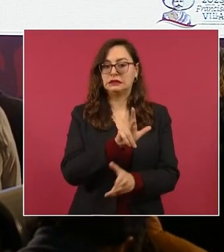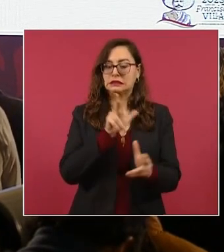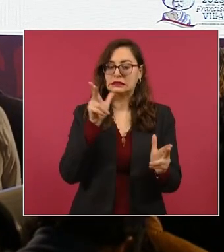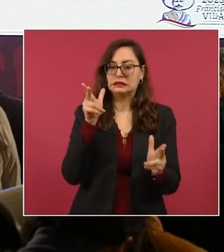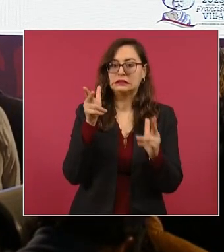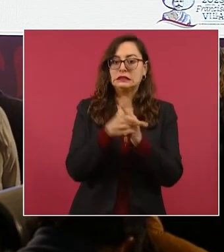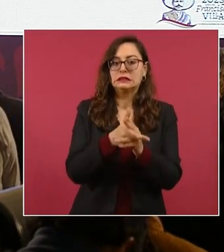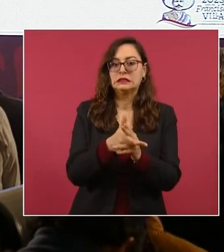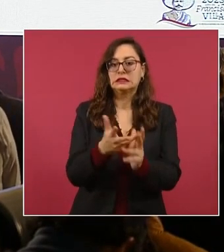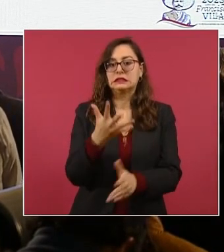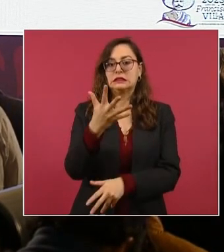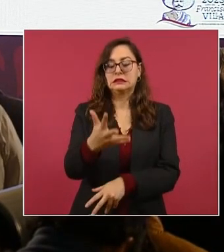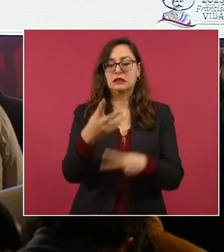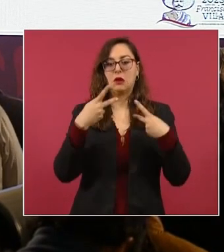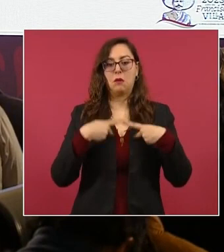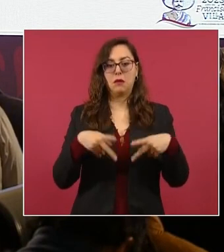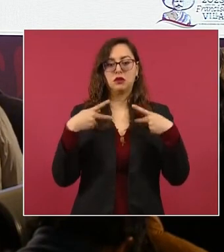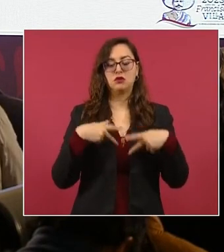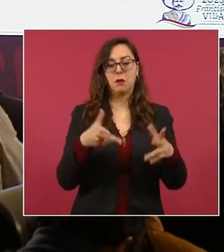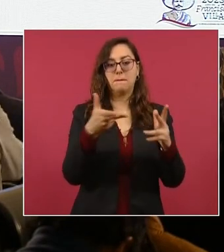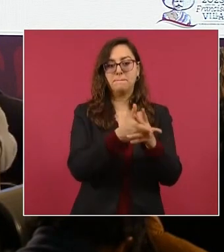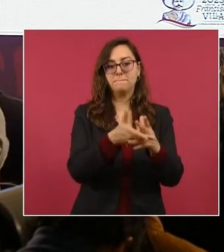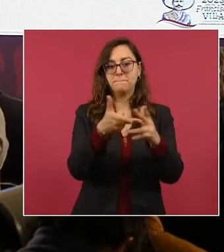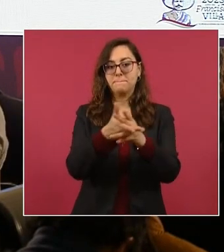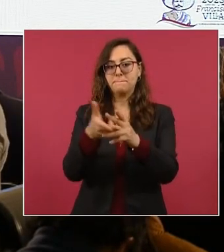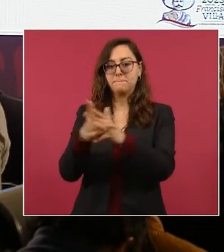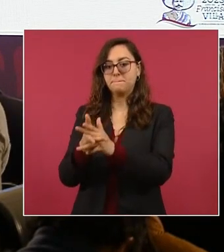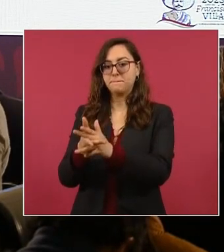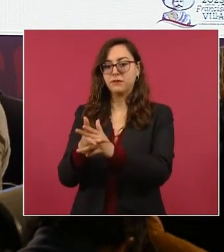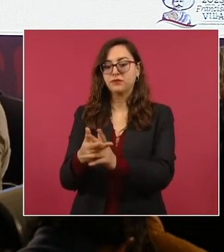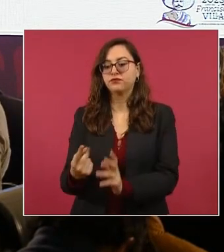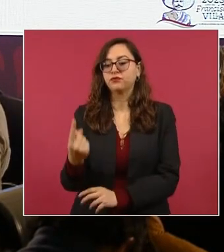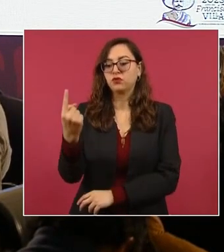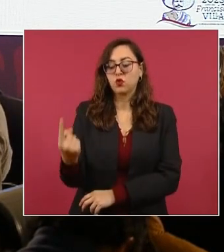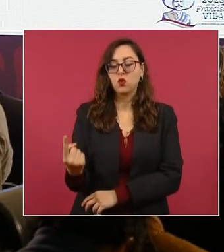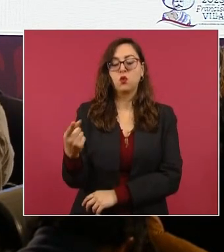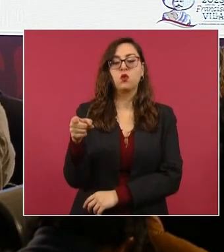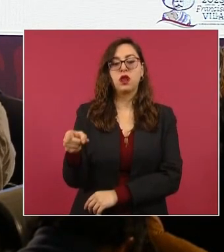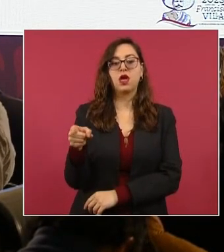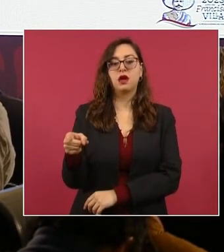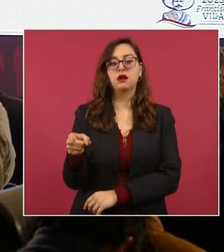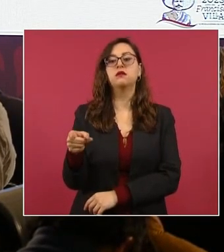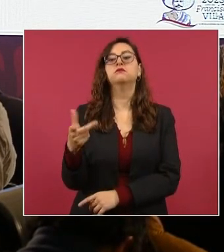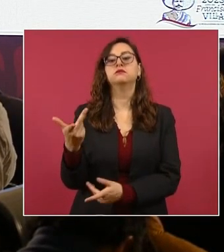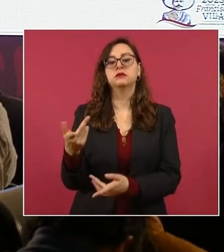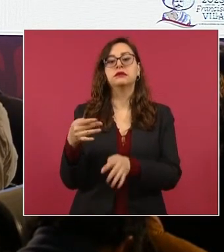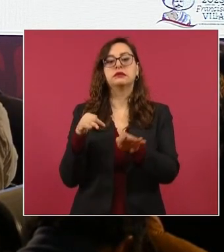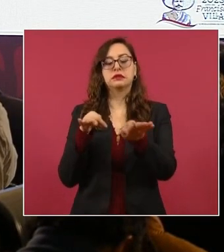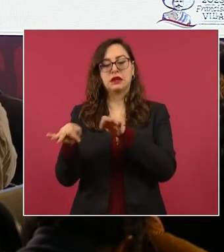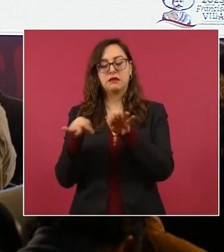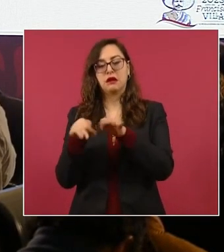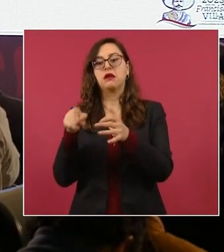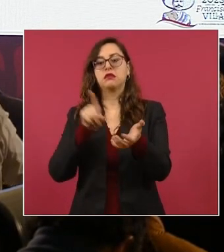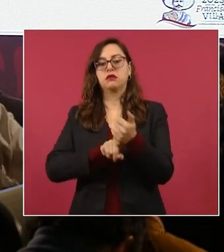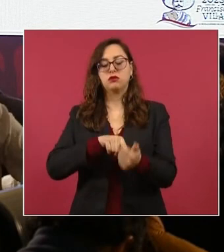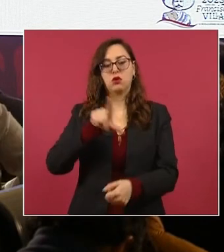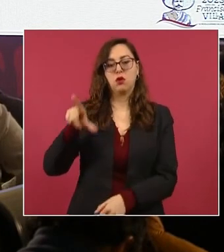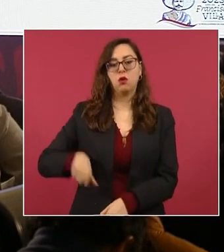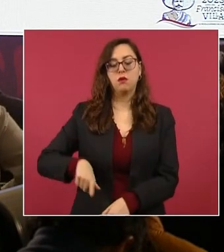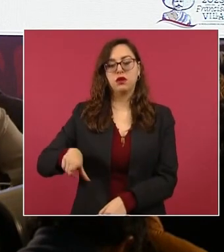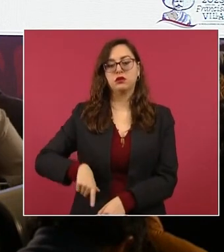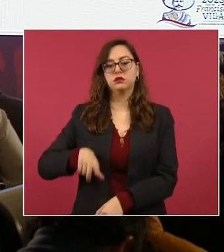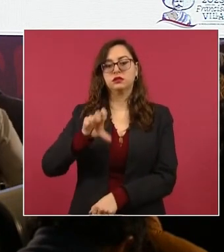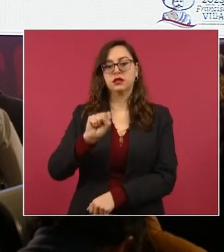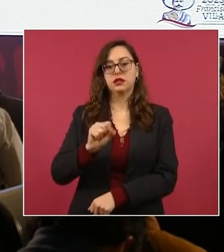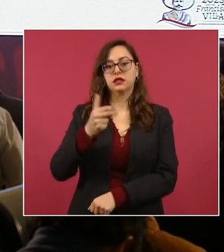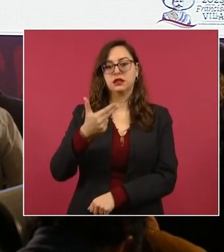calificado en agravio de cinco personas. Una de ellas había sido funcionario de la Secretaría de Hacienda y Crédito Público. Su